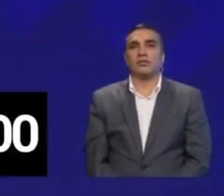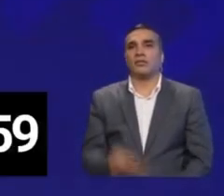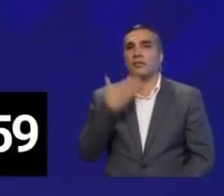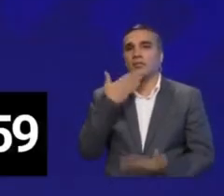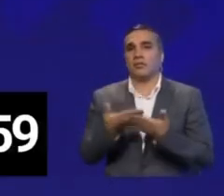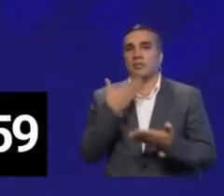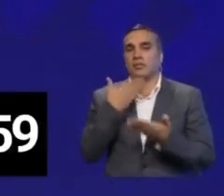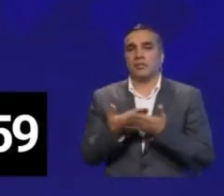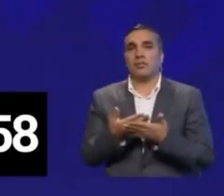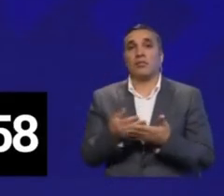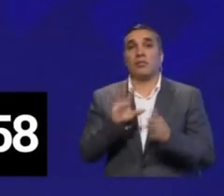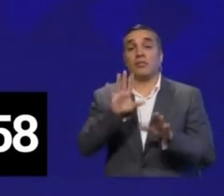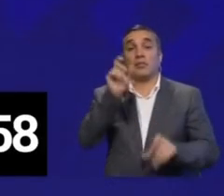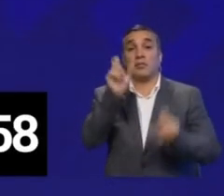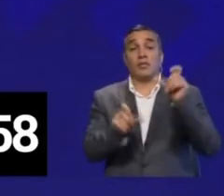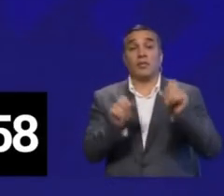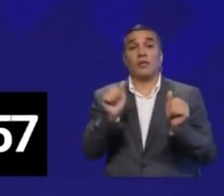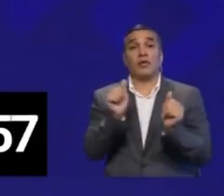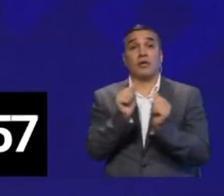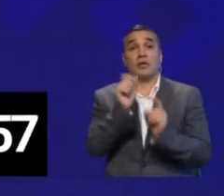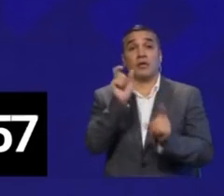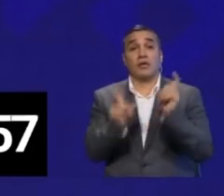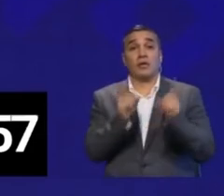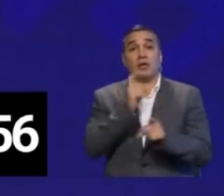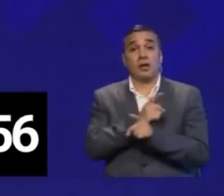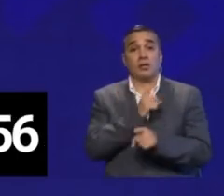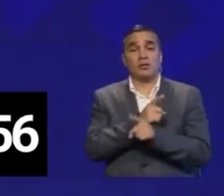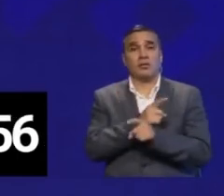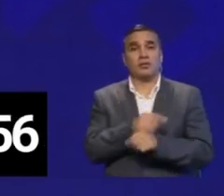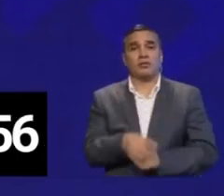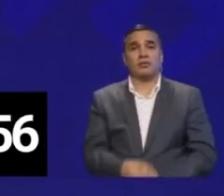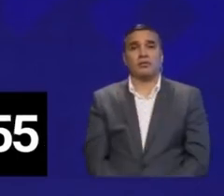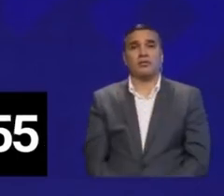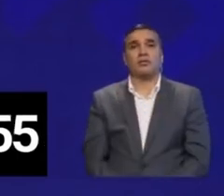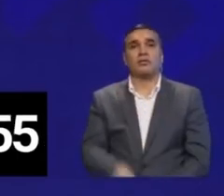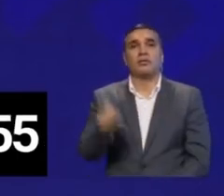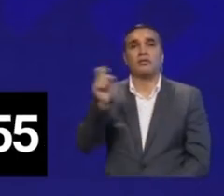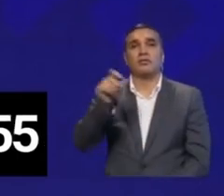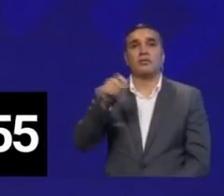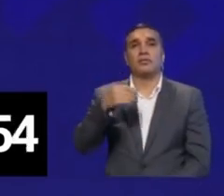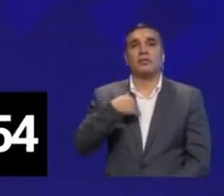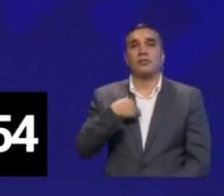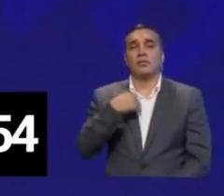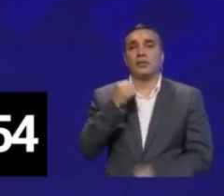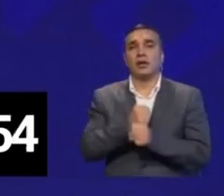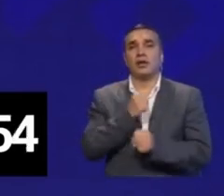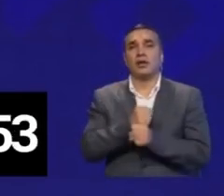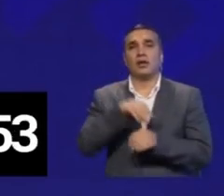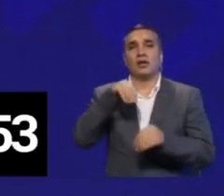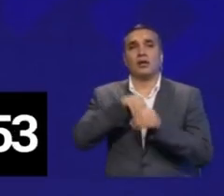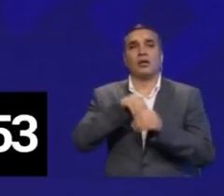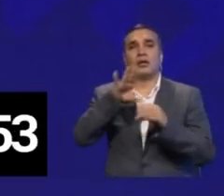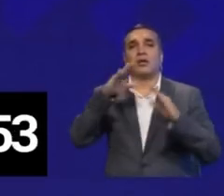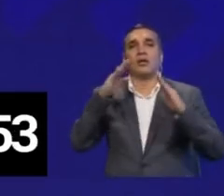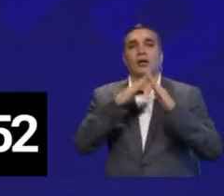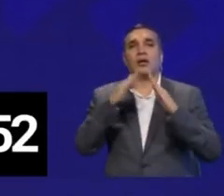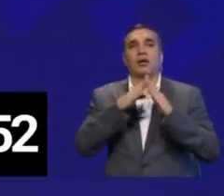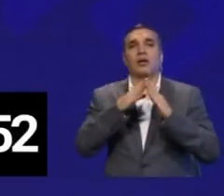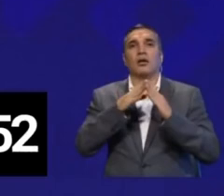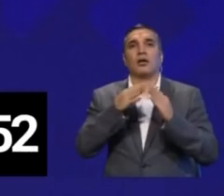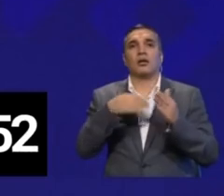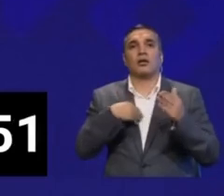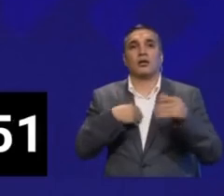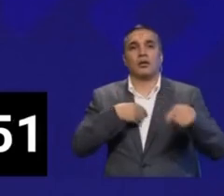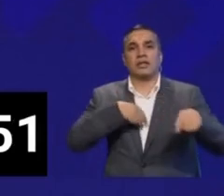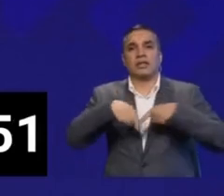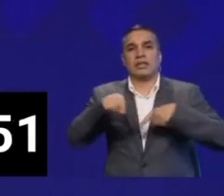Gracias. Las personas con capacidades especiales necesitan tener trabajos dentro de su casa. La movilidad es